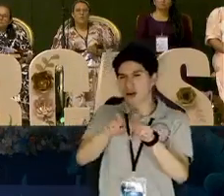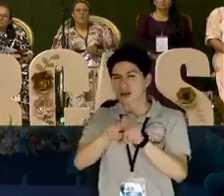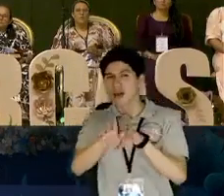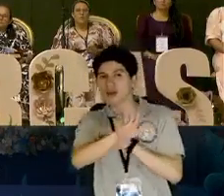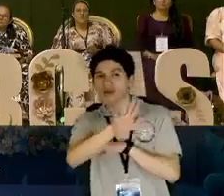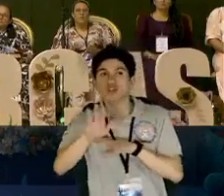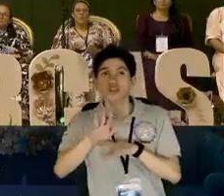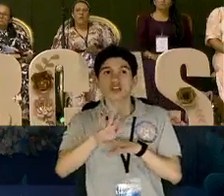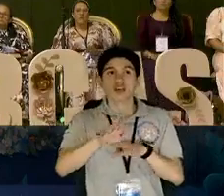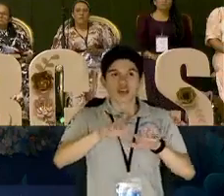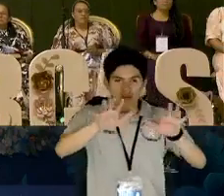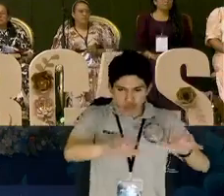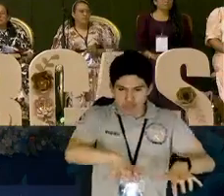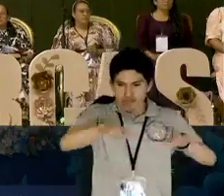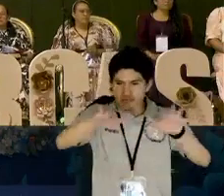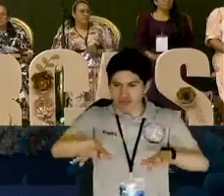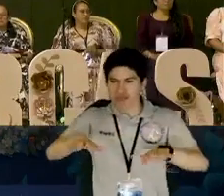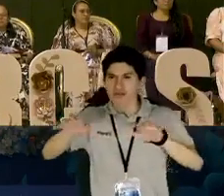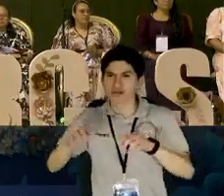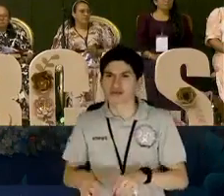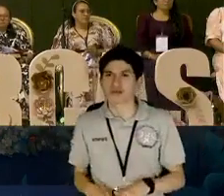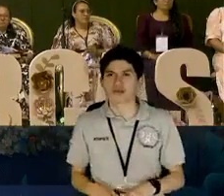hágame una armonía.